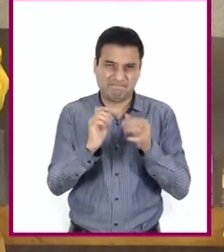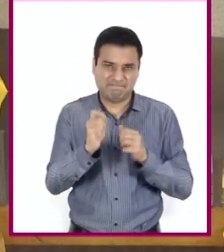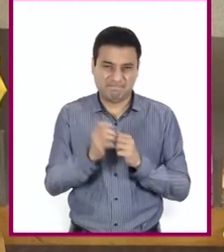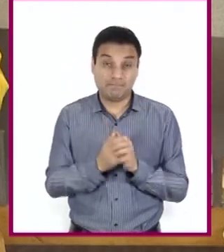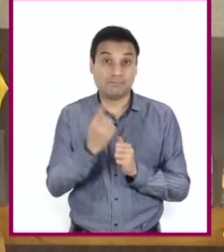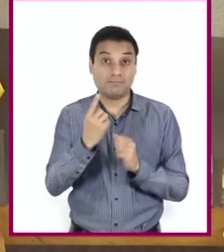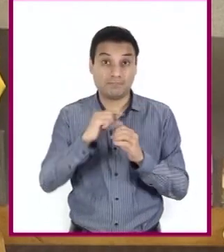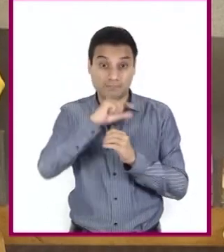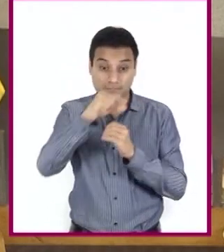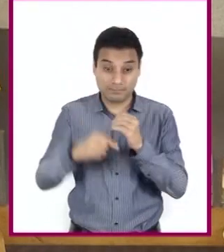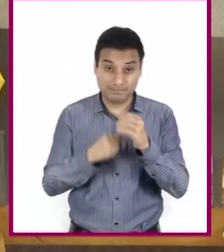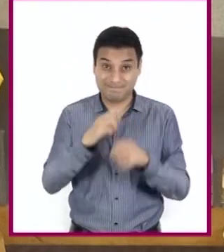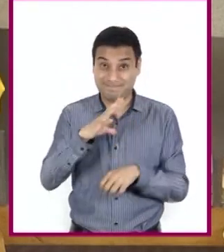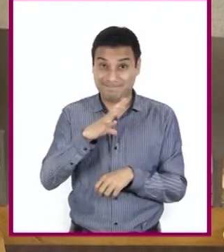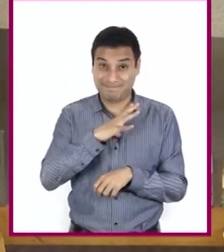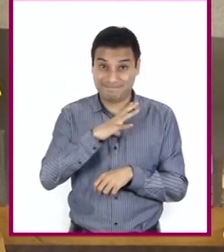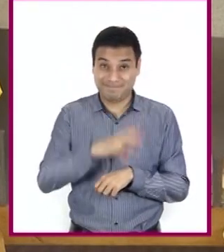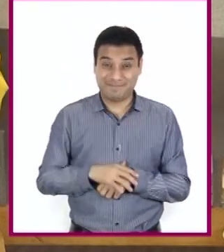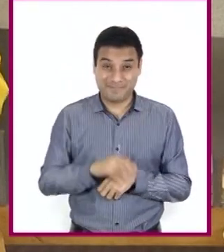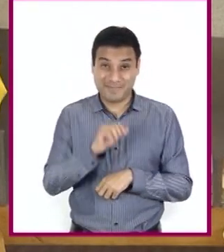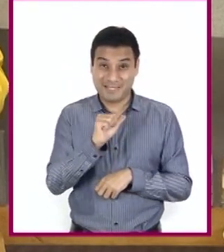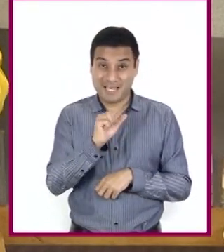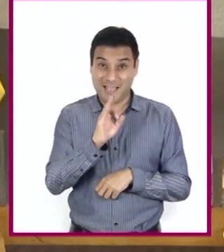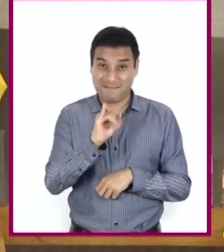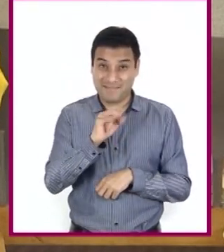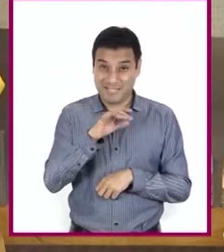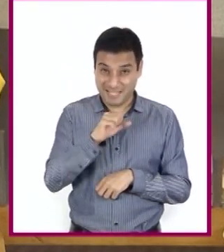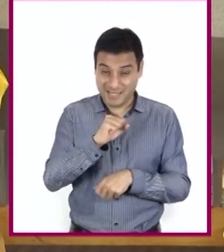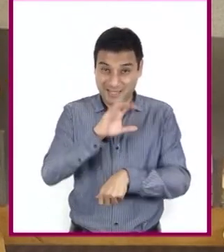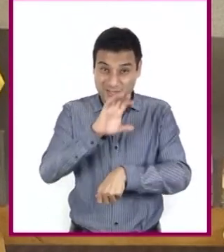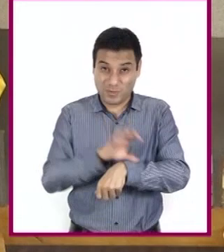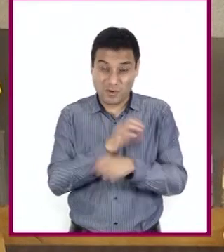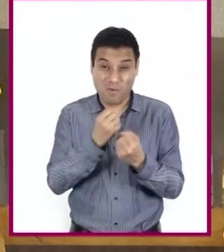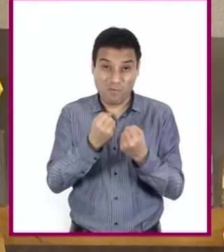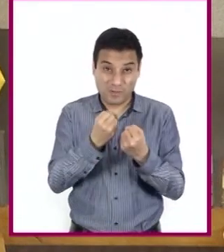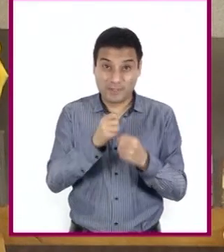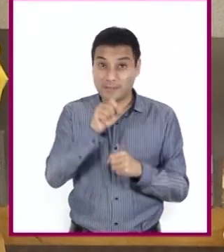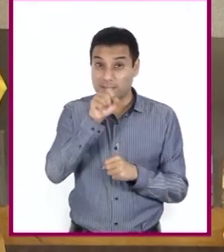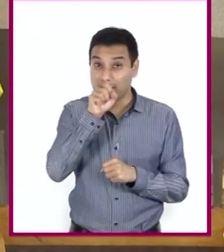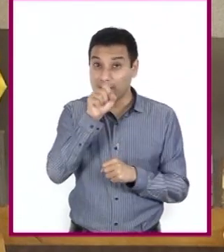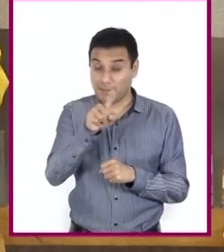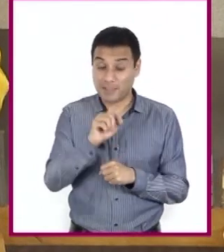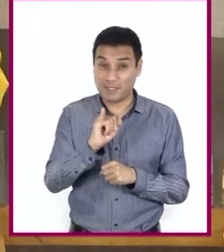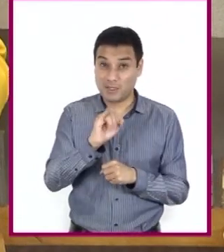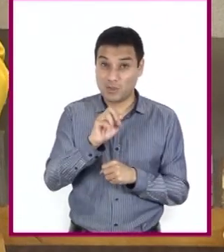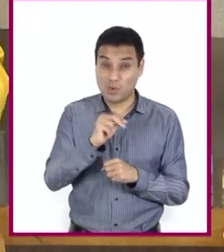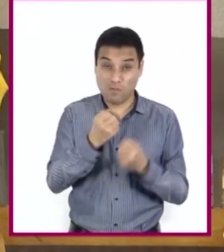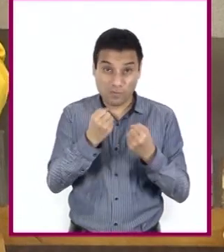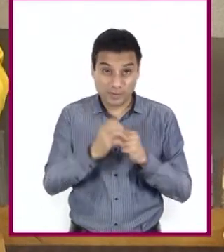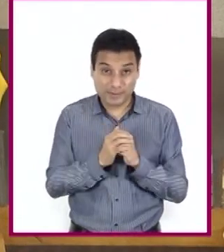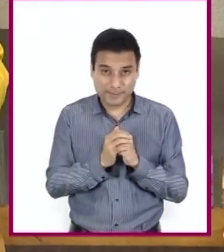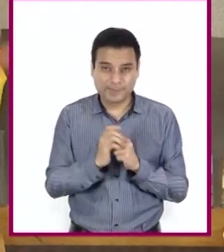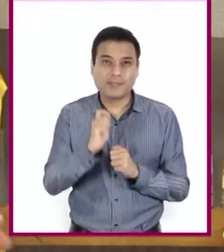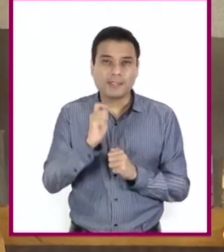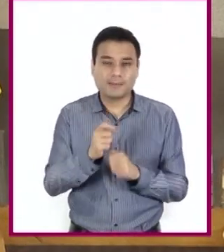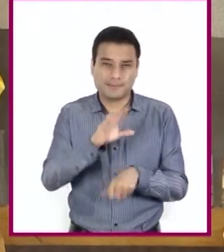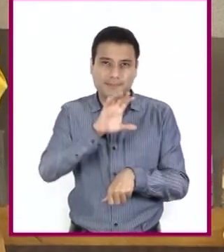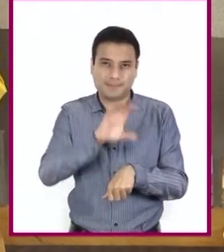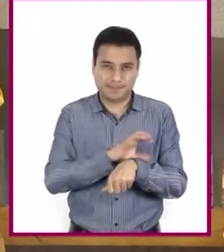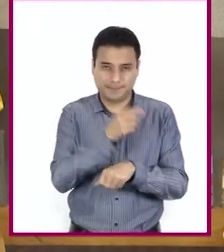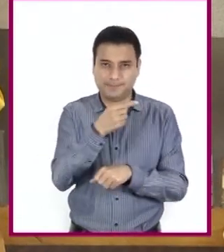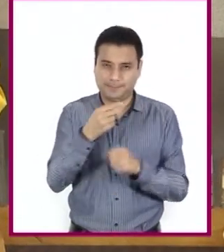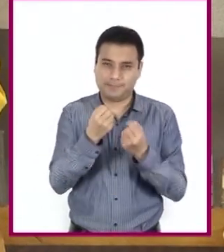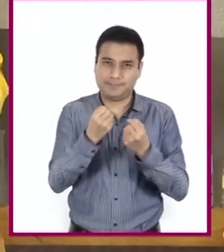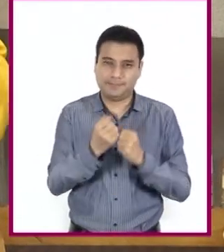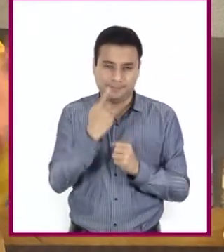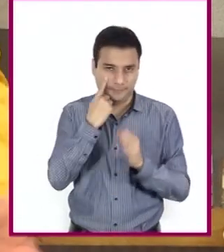átomo con una afinidad electrónica alta y un potencial de ionización elevado presenta una electronegatividad alta,